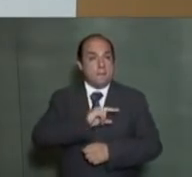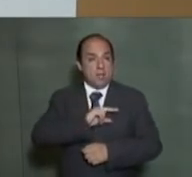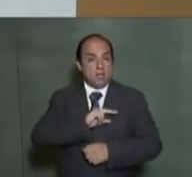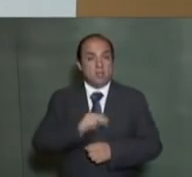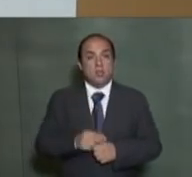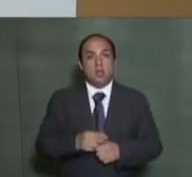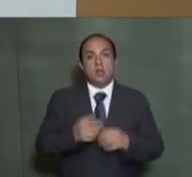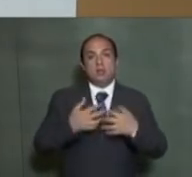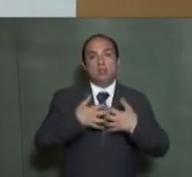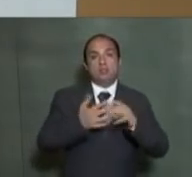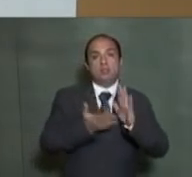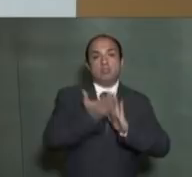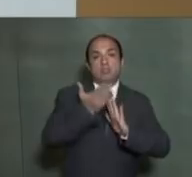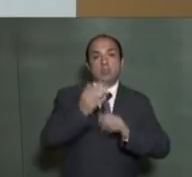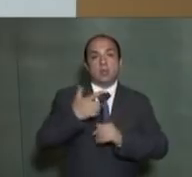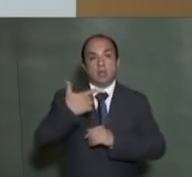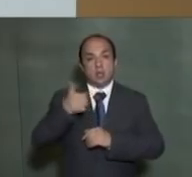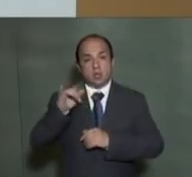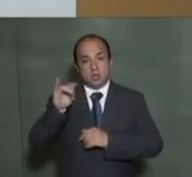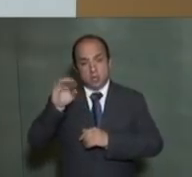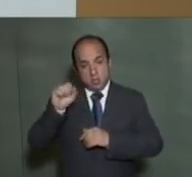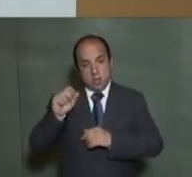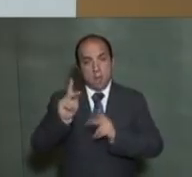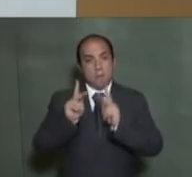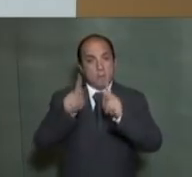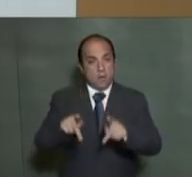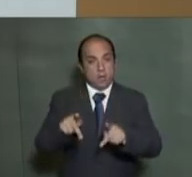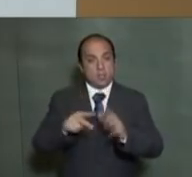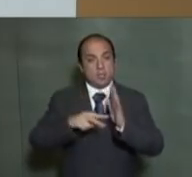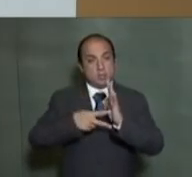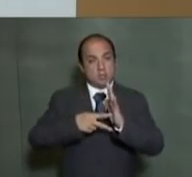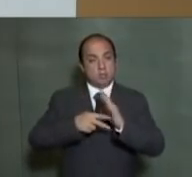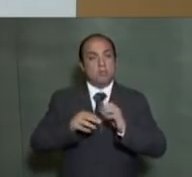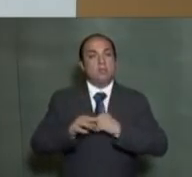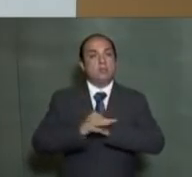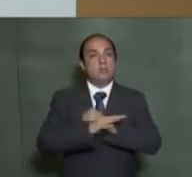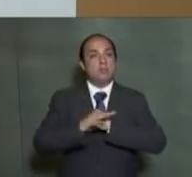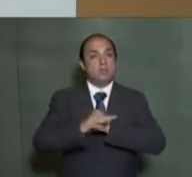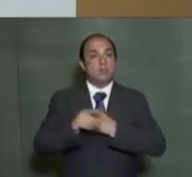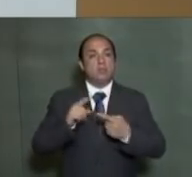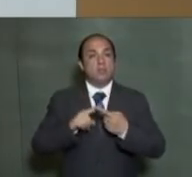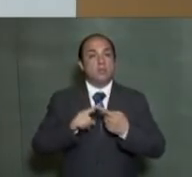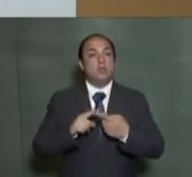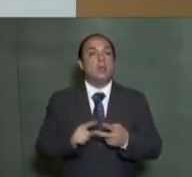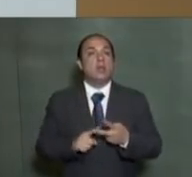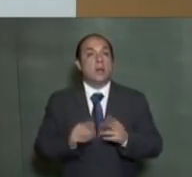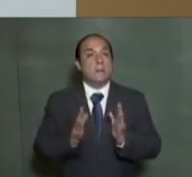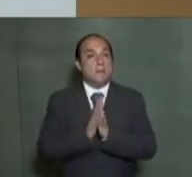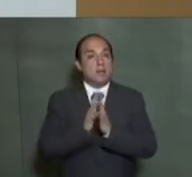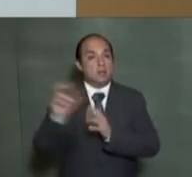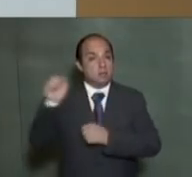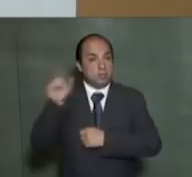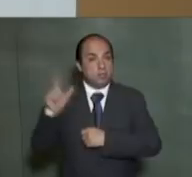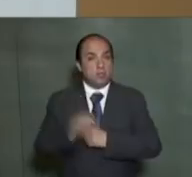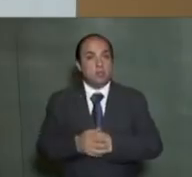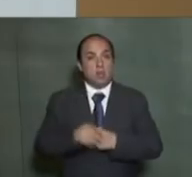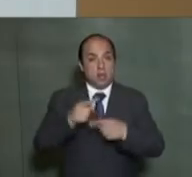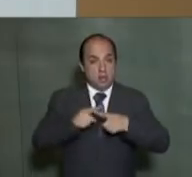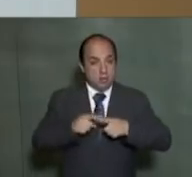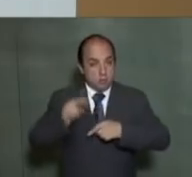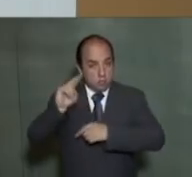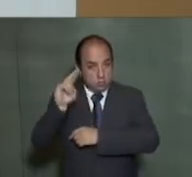estructuras, geotecnia, puentes y arquitectura, tanto de la práctica profesional como de la academia, de las diferentes